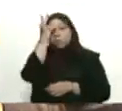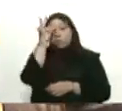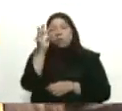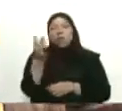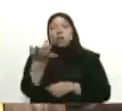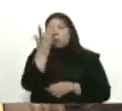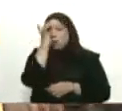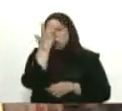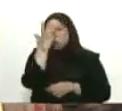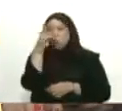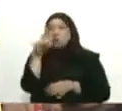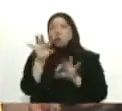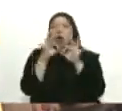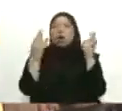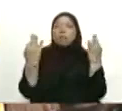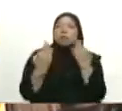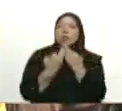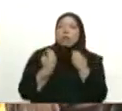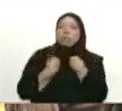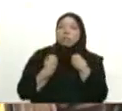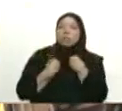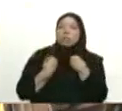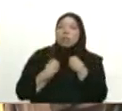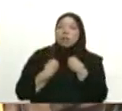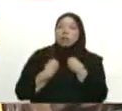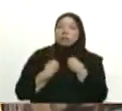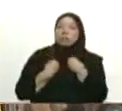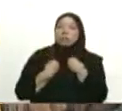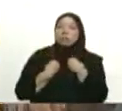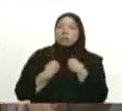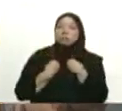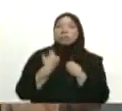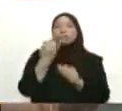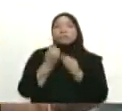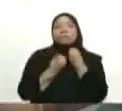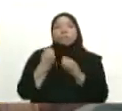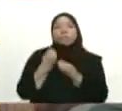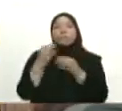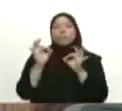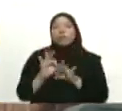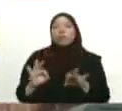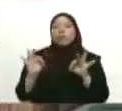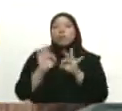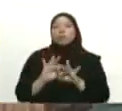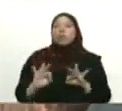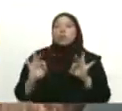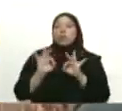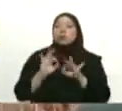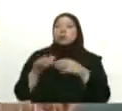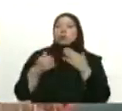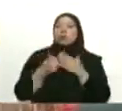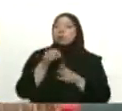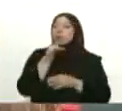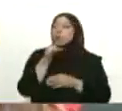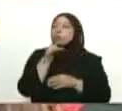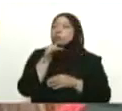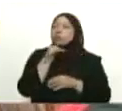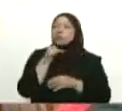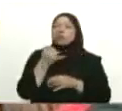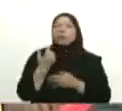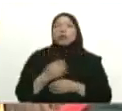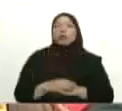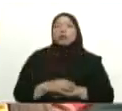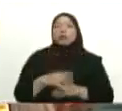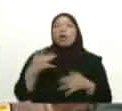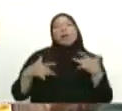tu familia de ahí sí claro de ahí no de ahí salió no de ahí ahí Ahí ahí ahí hacíamos